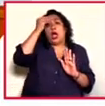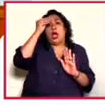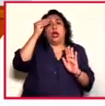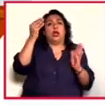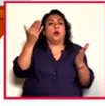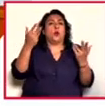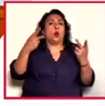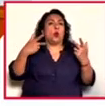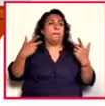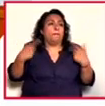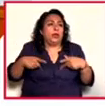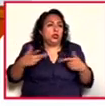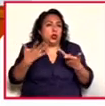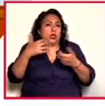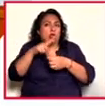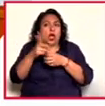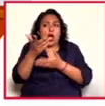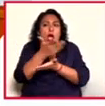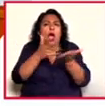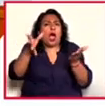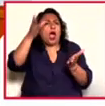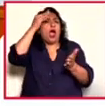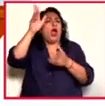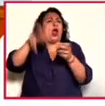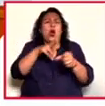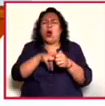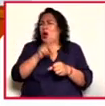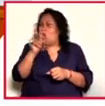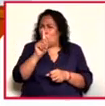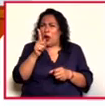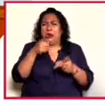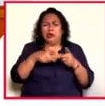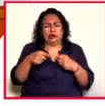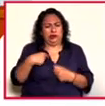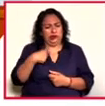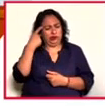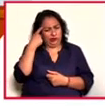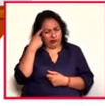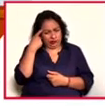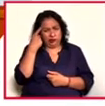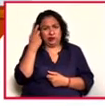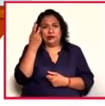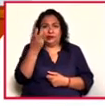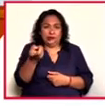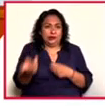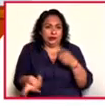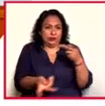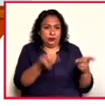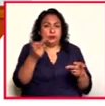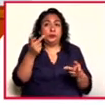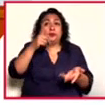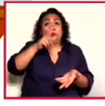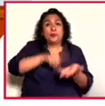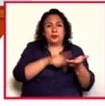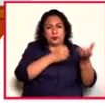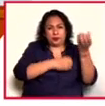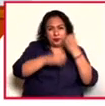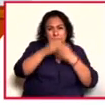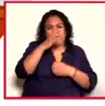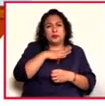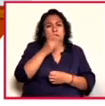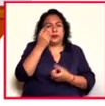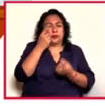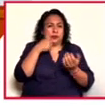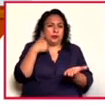sociales, sino que empecemos a cuestionarnos precisamente eso. Hay dentro de la obra algunas cartas